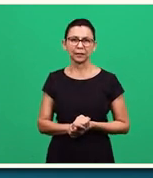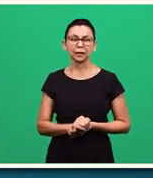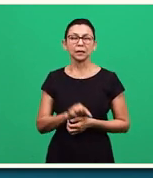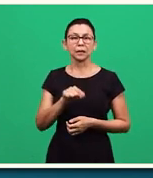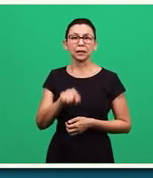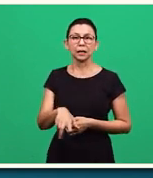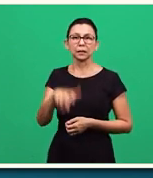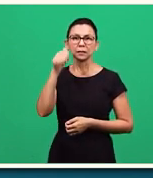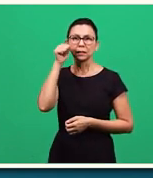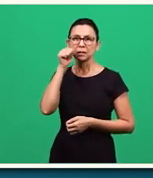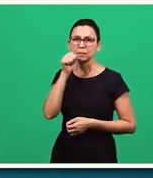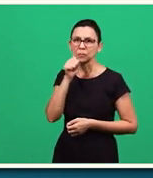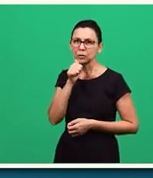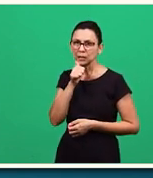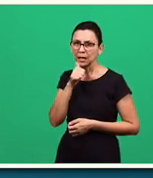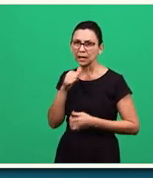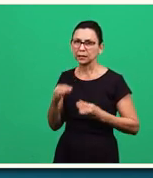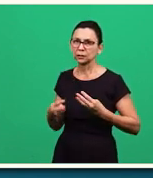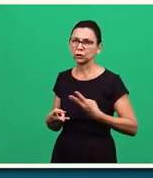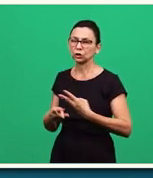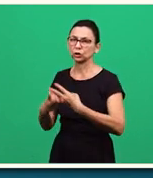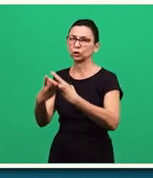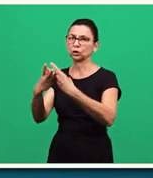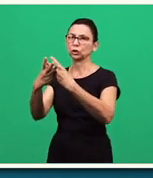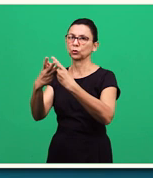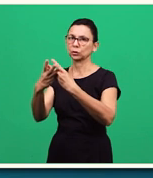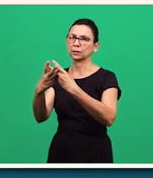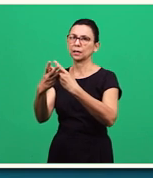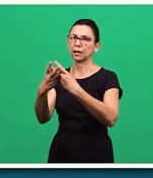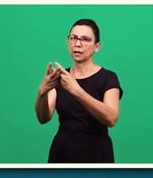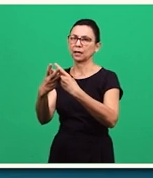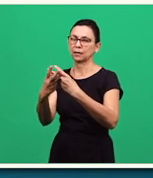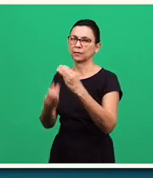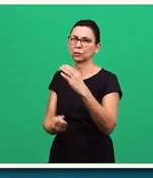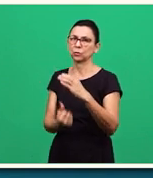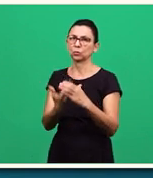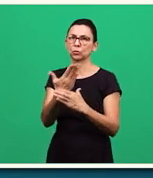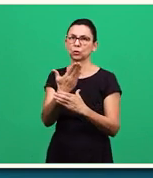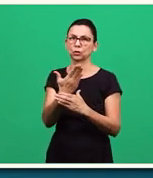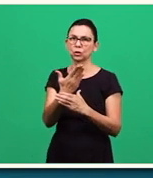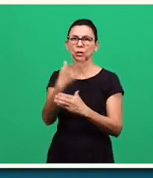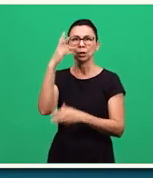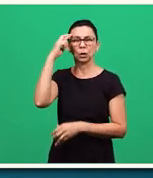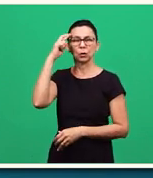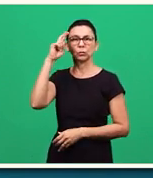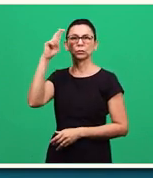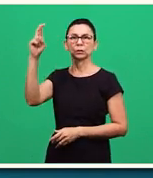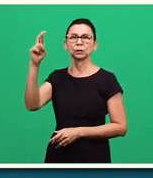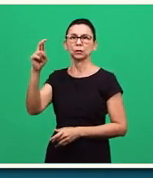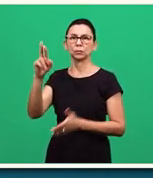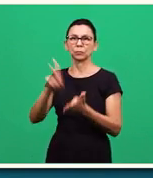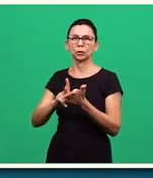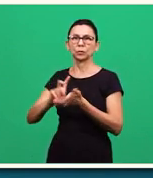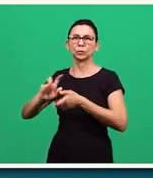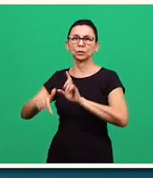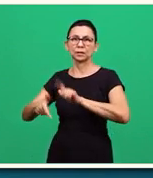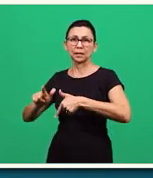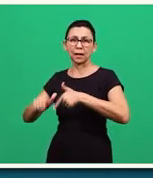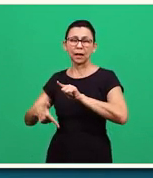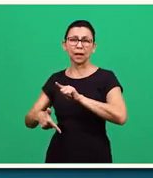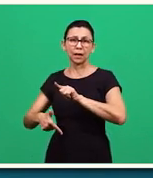las familias de Judá, de ti me saldrá el que será Señor en Israel, y sus salidas son